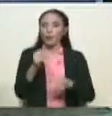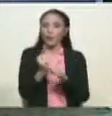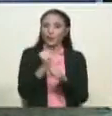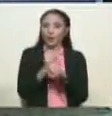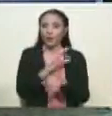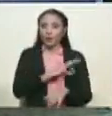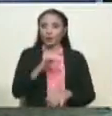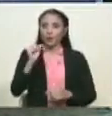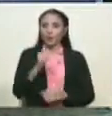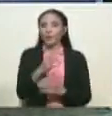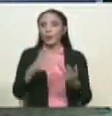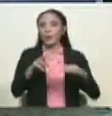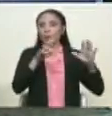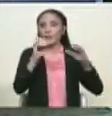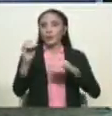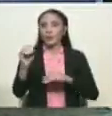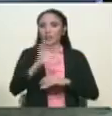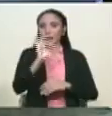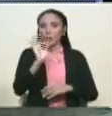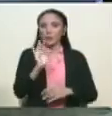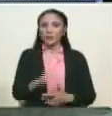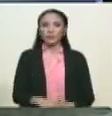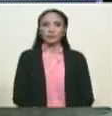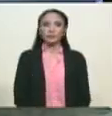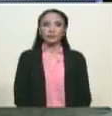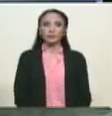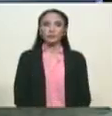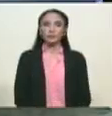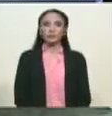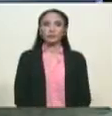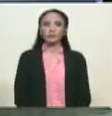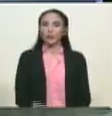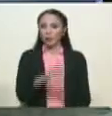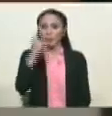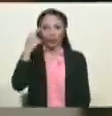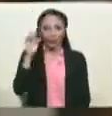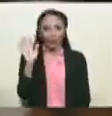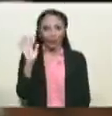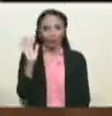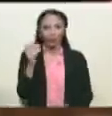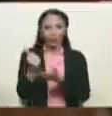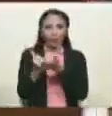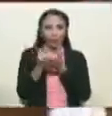Más de 700 empresas. ¿Ustedes creen que me pueden ayudar en eso?